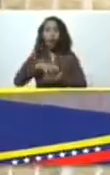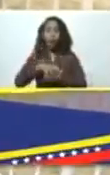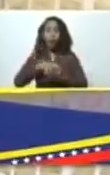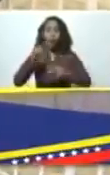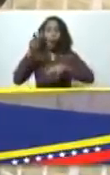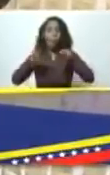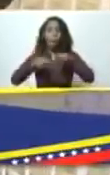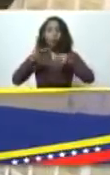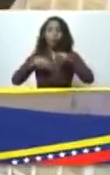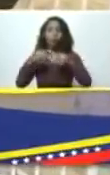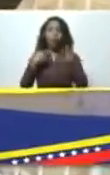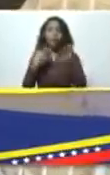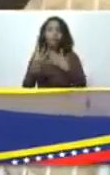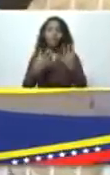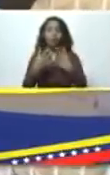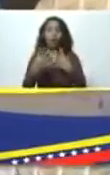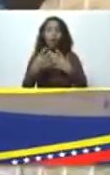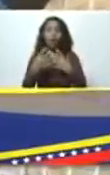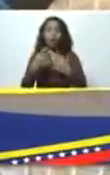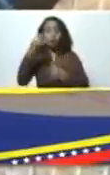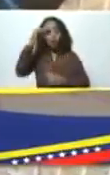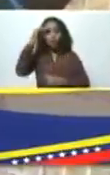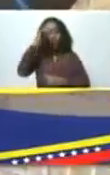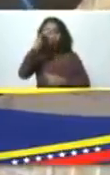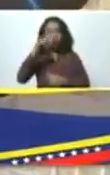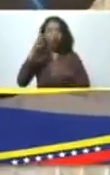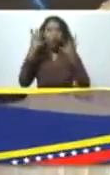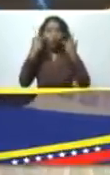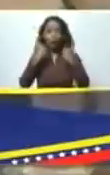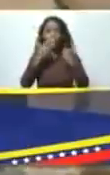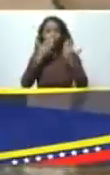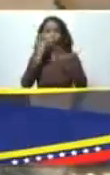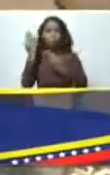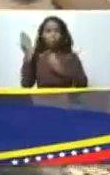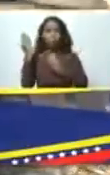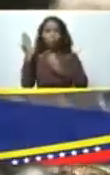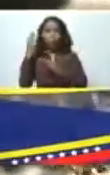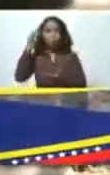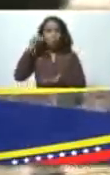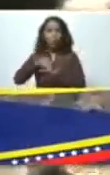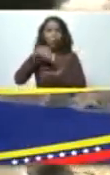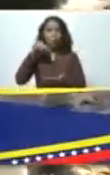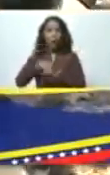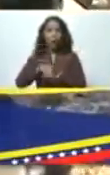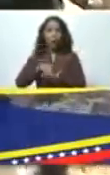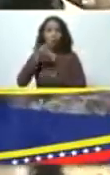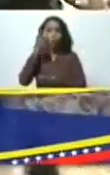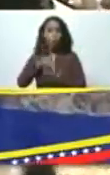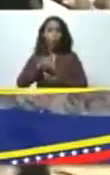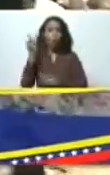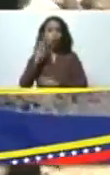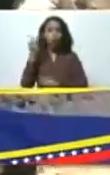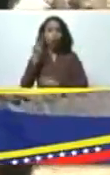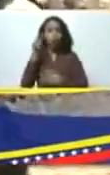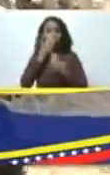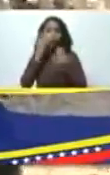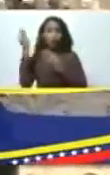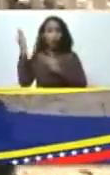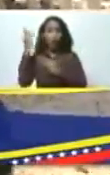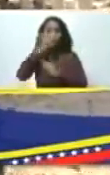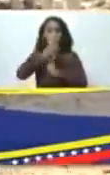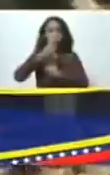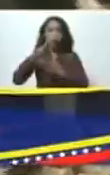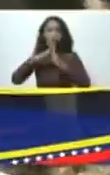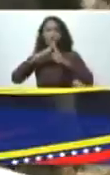expoferia caprina y bovina. Miranda 2022, aquí hay gente de todo el